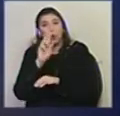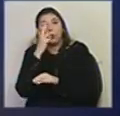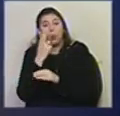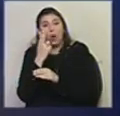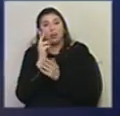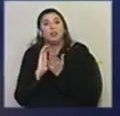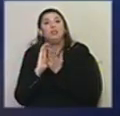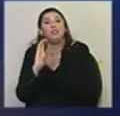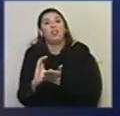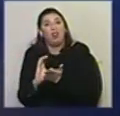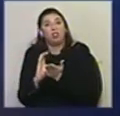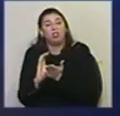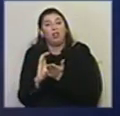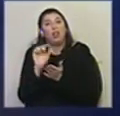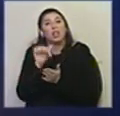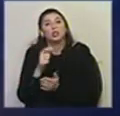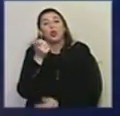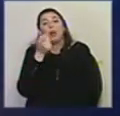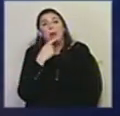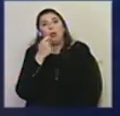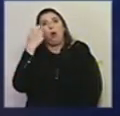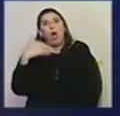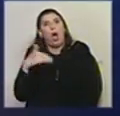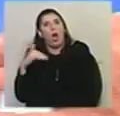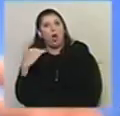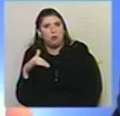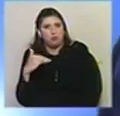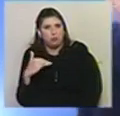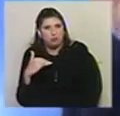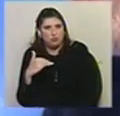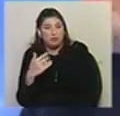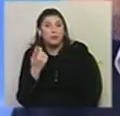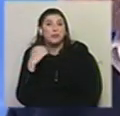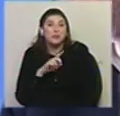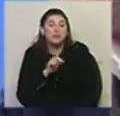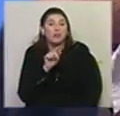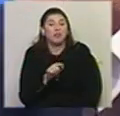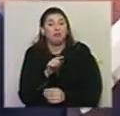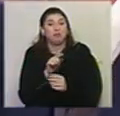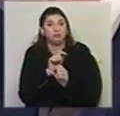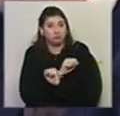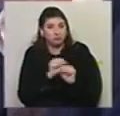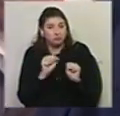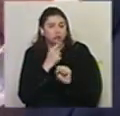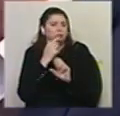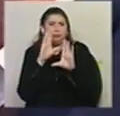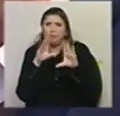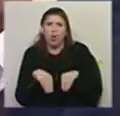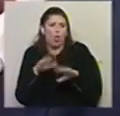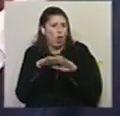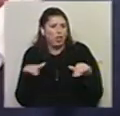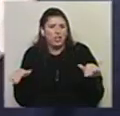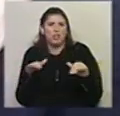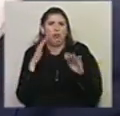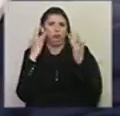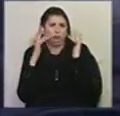medicamentos de alto precio. O sea que para cubrir a a todos los niños, toda la cobertura del certificado, y en